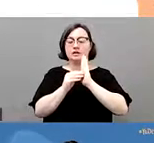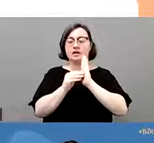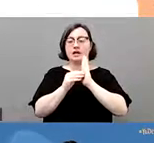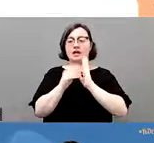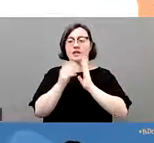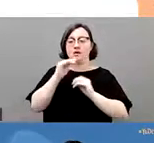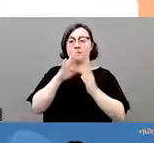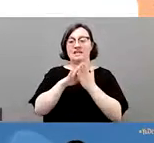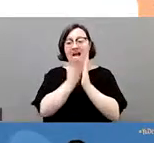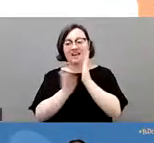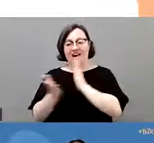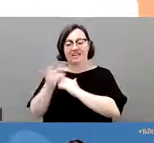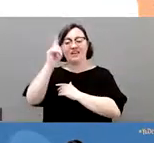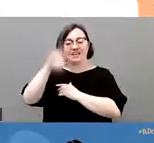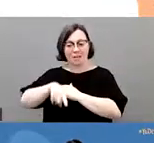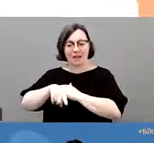aumentativa y alternativa.